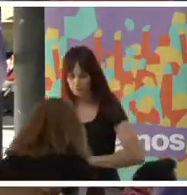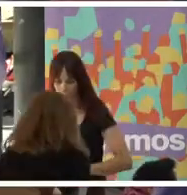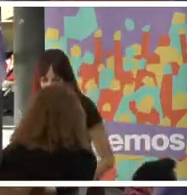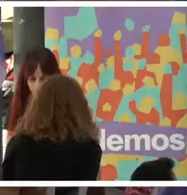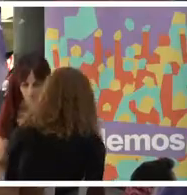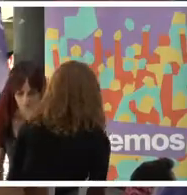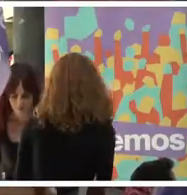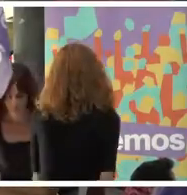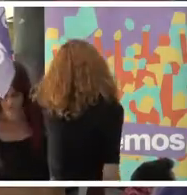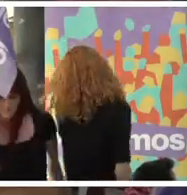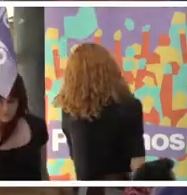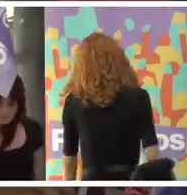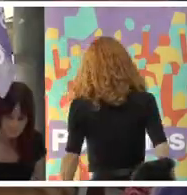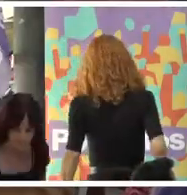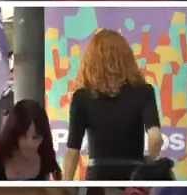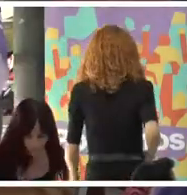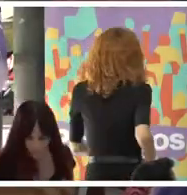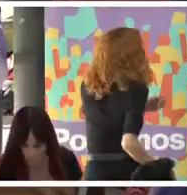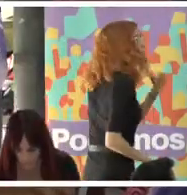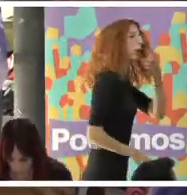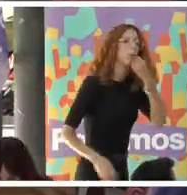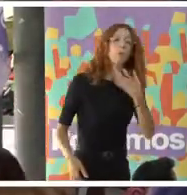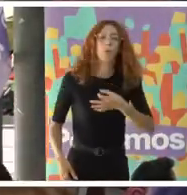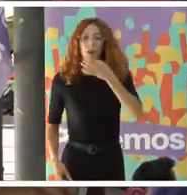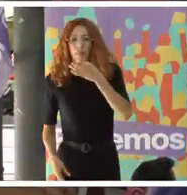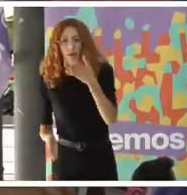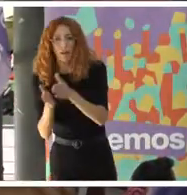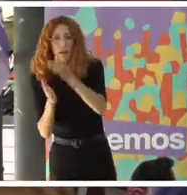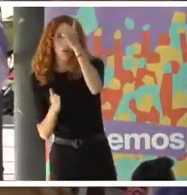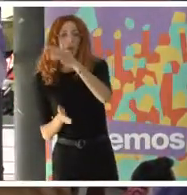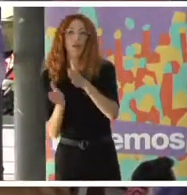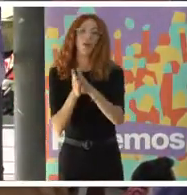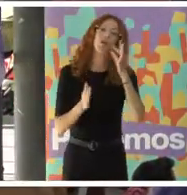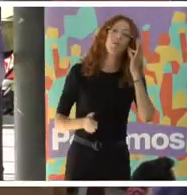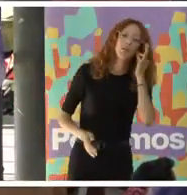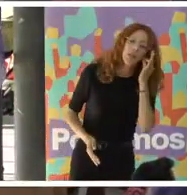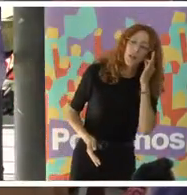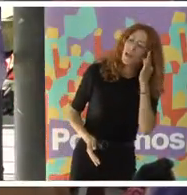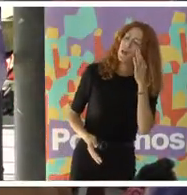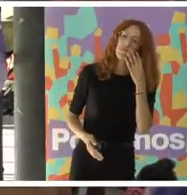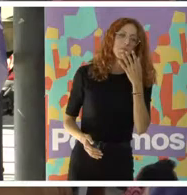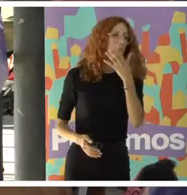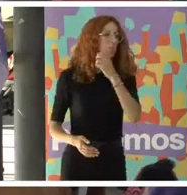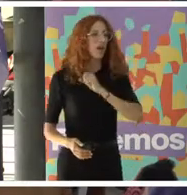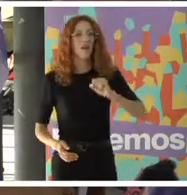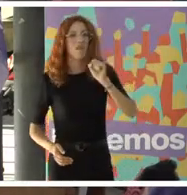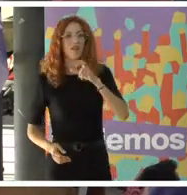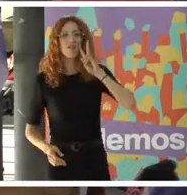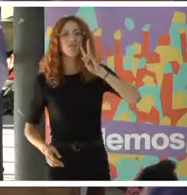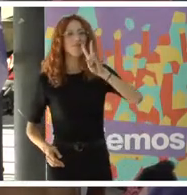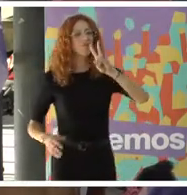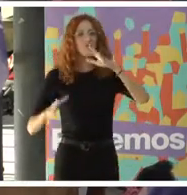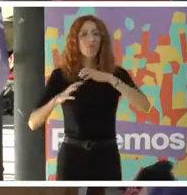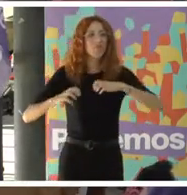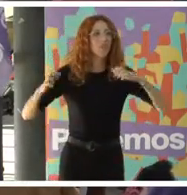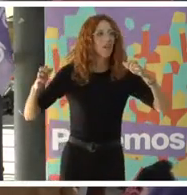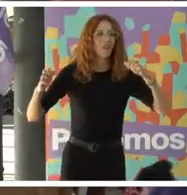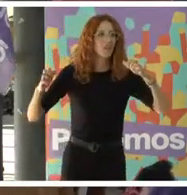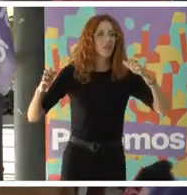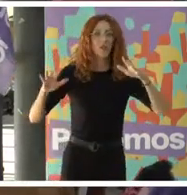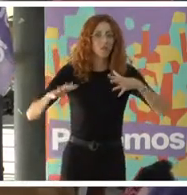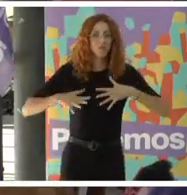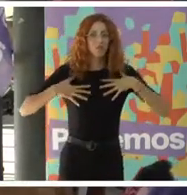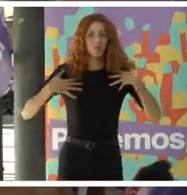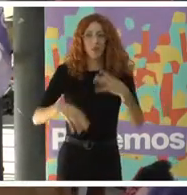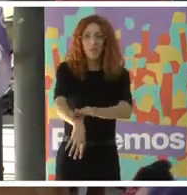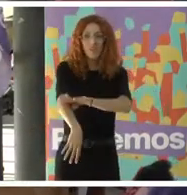Buenas tardes, compañeros, compañeras. Bueno, qué gustazo. La verdad es que, bueno, vienes a un acto así y el